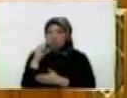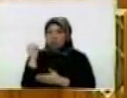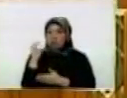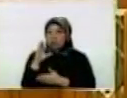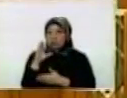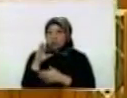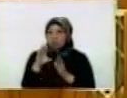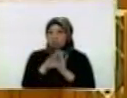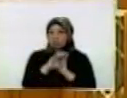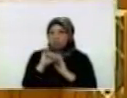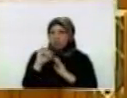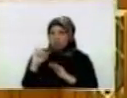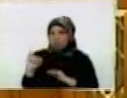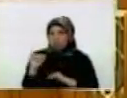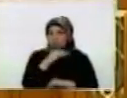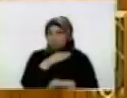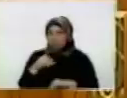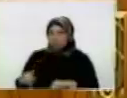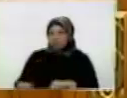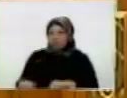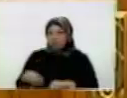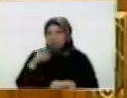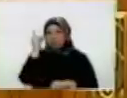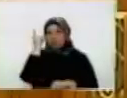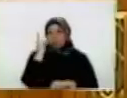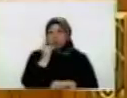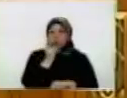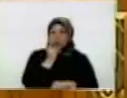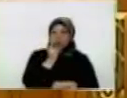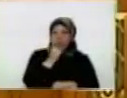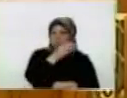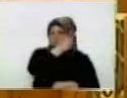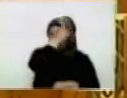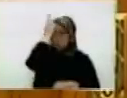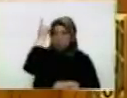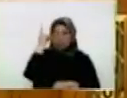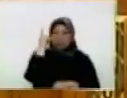Constituyente. Cuando le iba a decir a nuestra presidenta